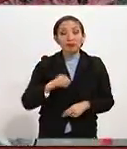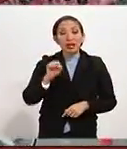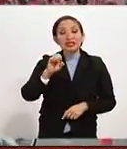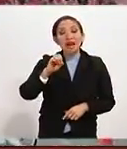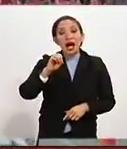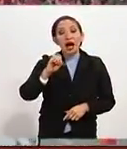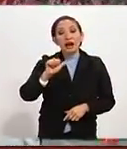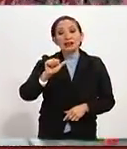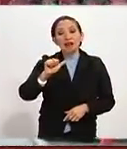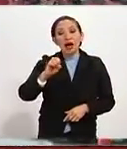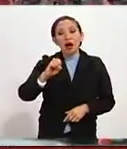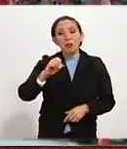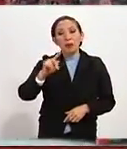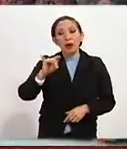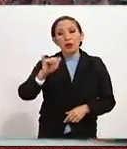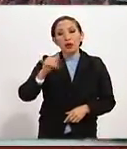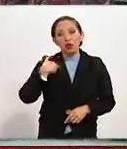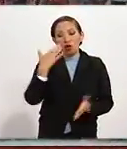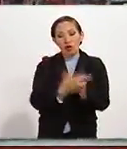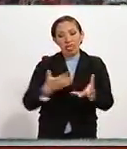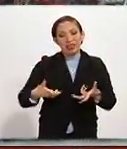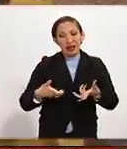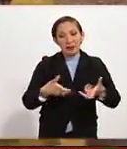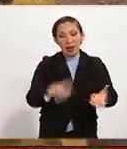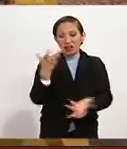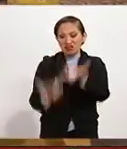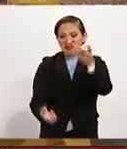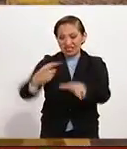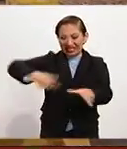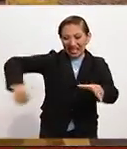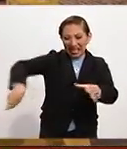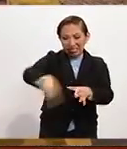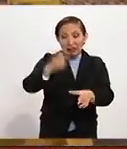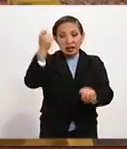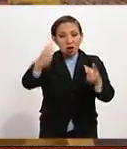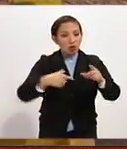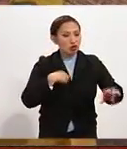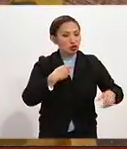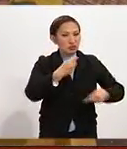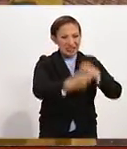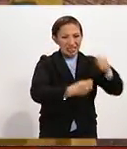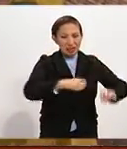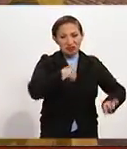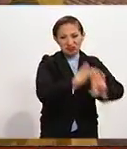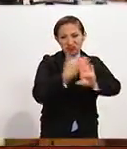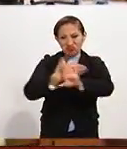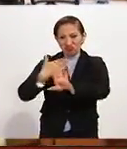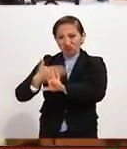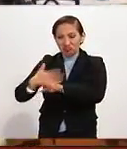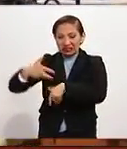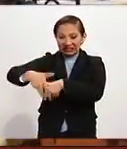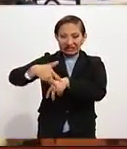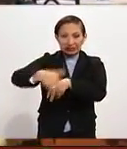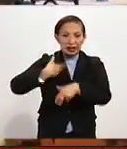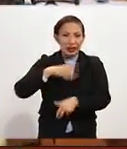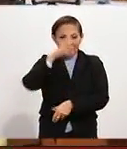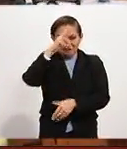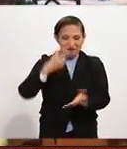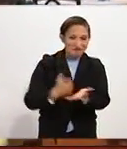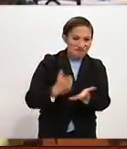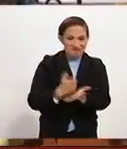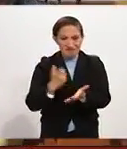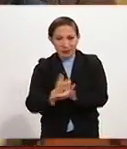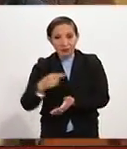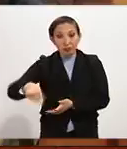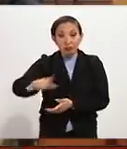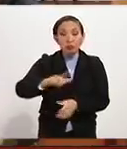Paulo, los manifestantes bloquearon caminos, quemaron llantas y atacaron algunos comercios. Las protestas derivaron en violencia porque